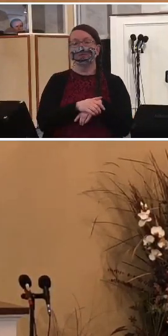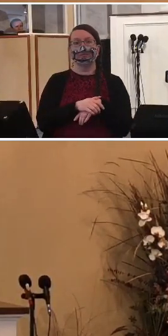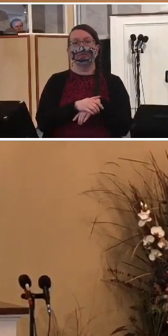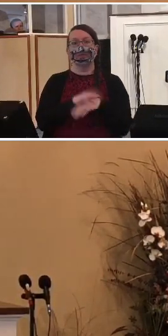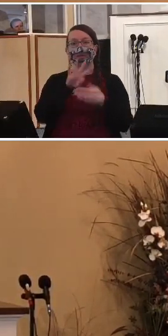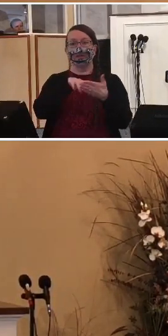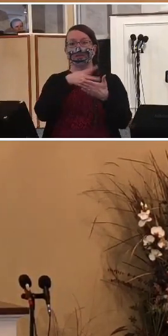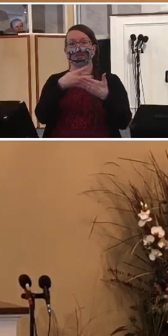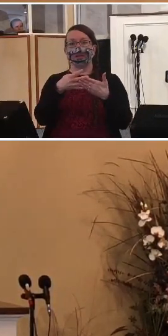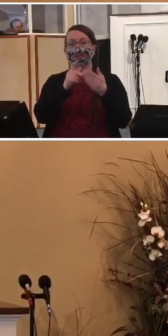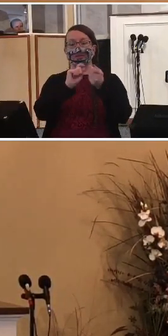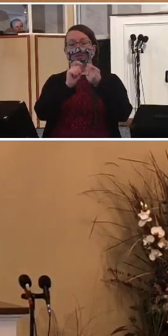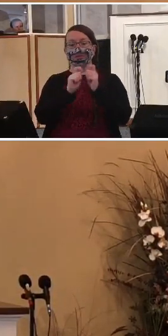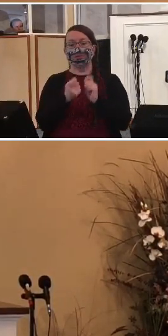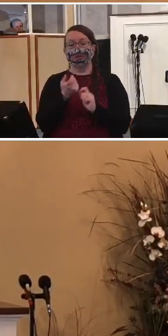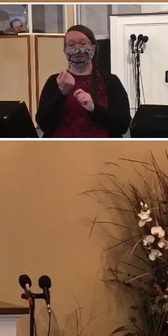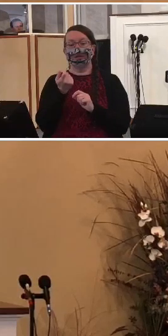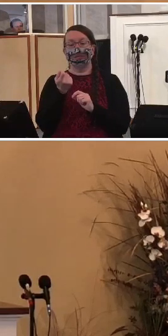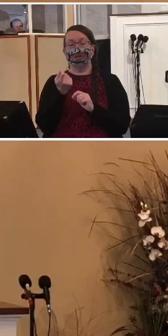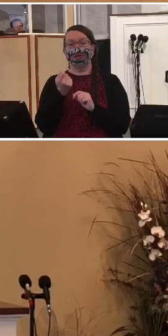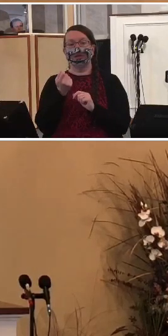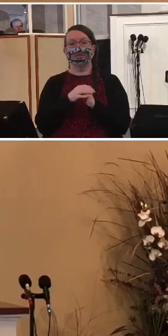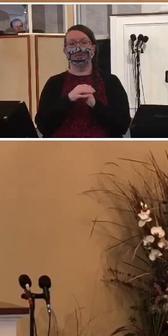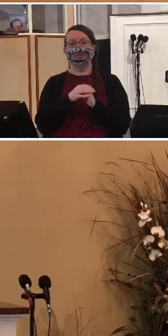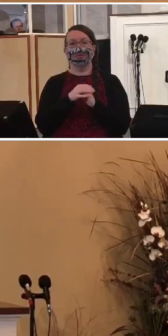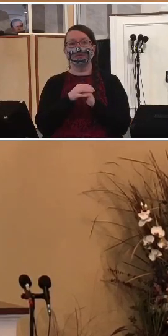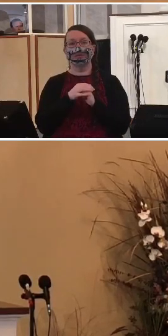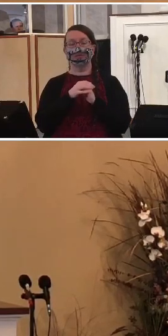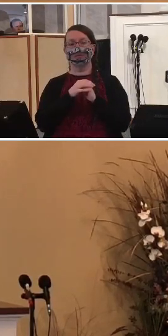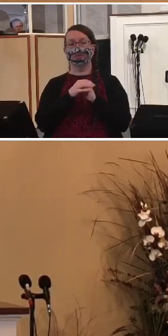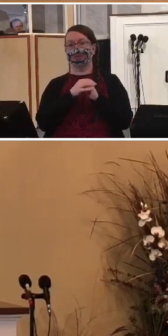Nosotros cambiamos el horario un poquito.